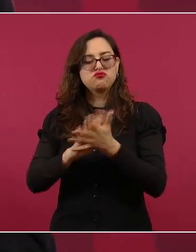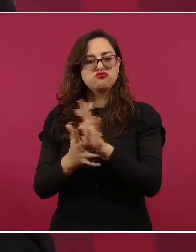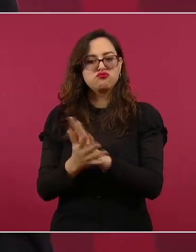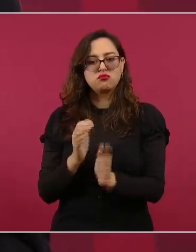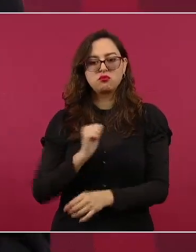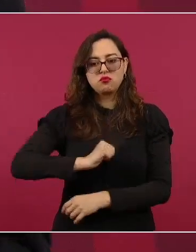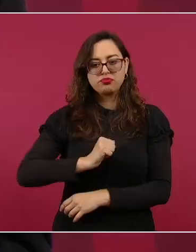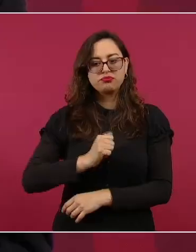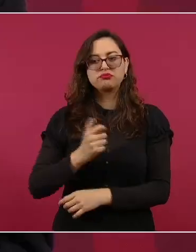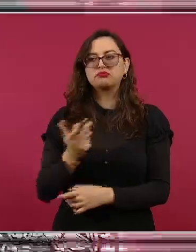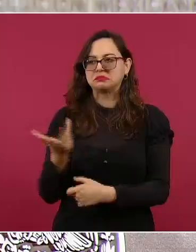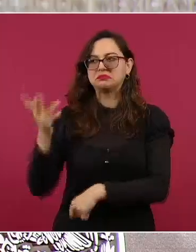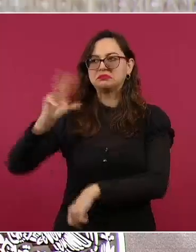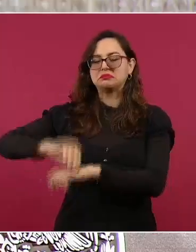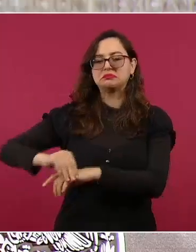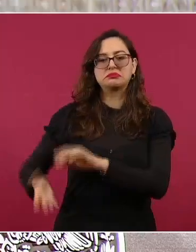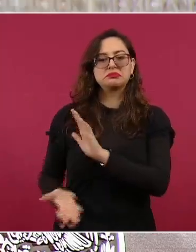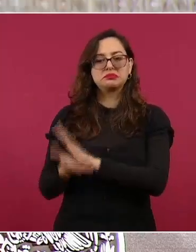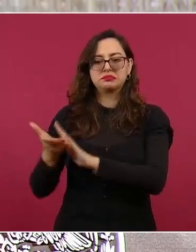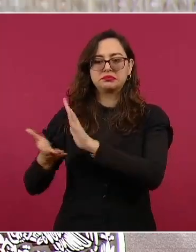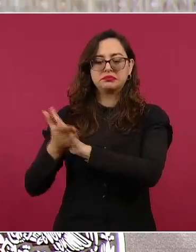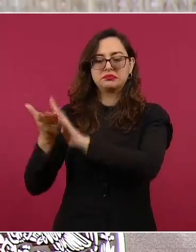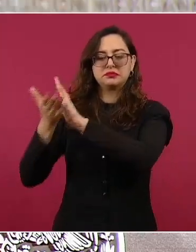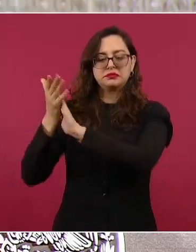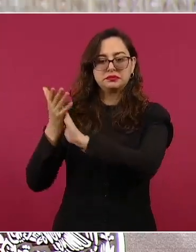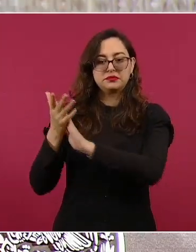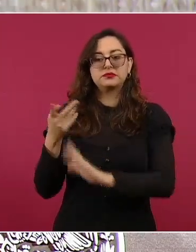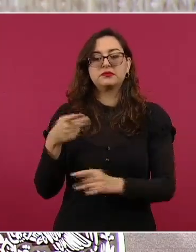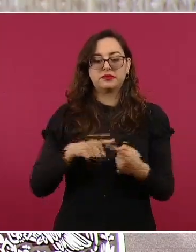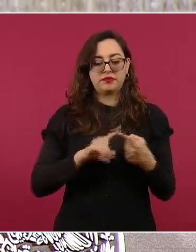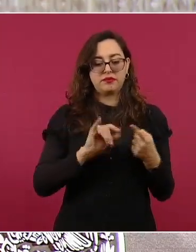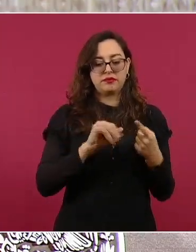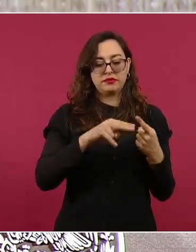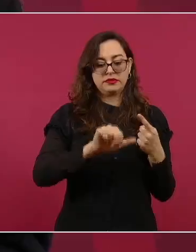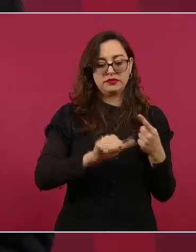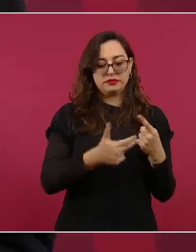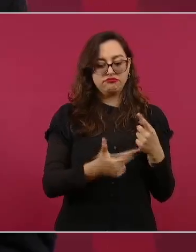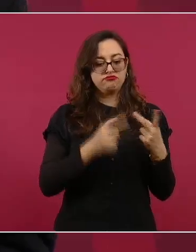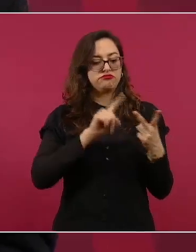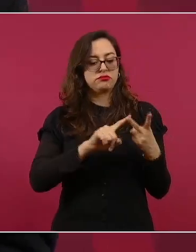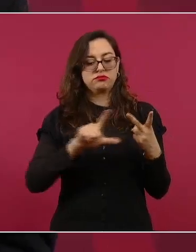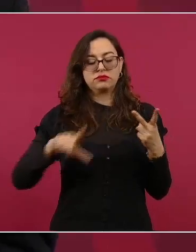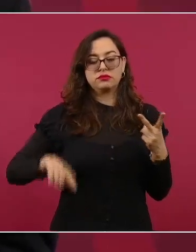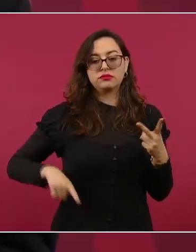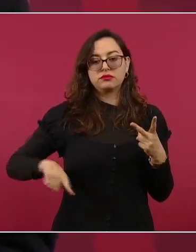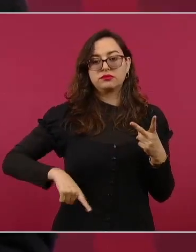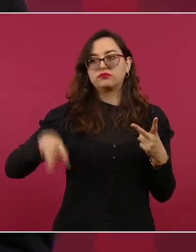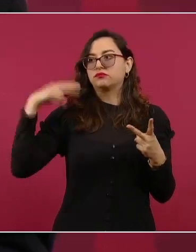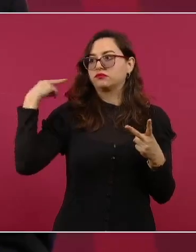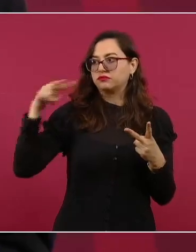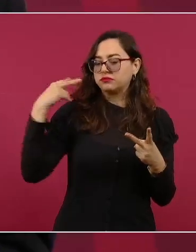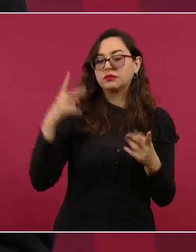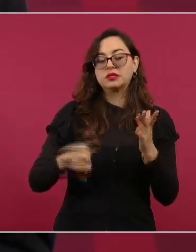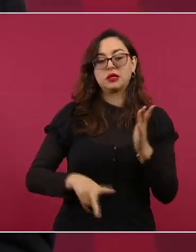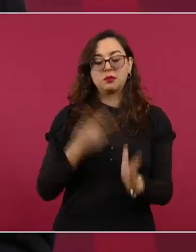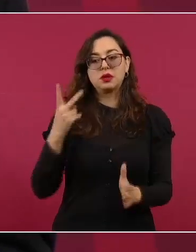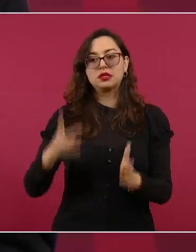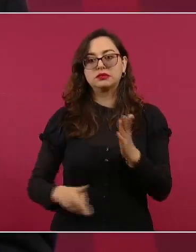pero el INAH, el gobierno del estado, ha estado